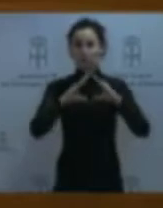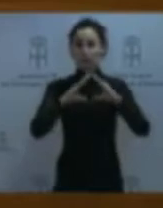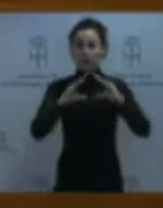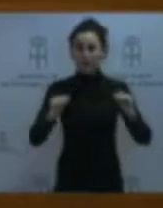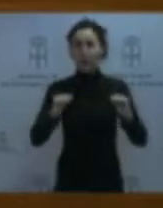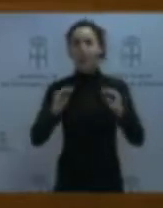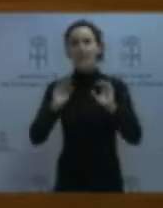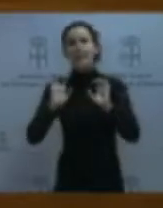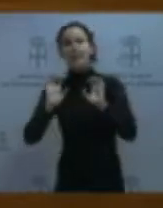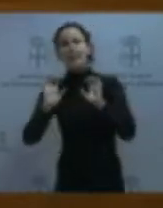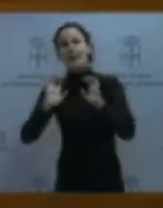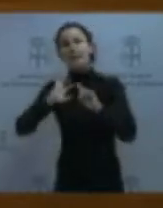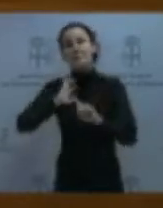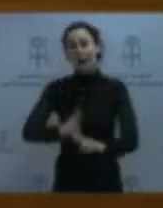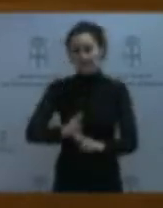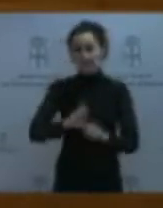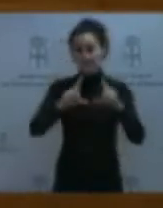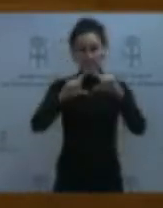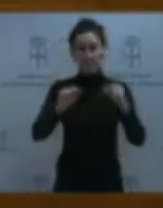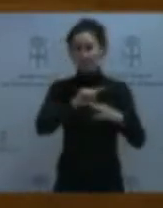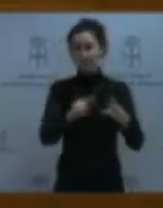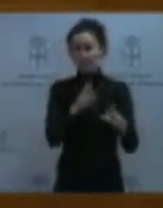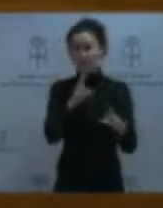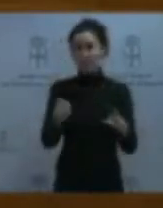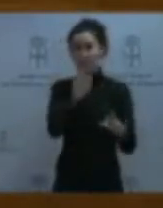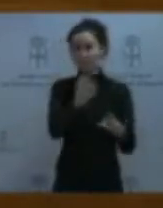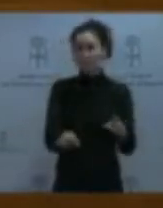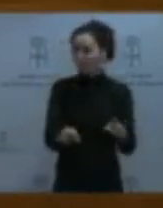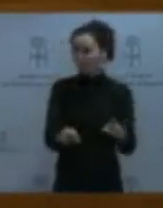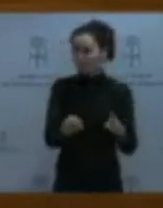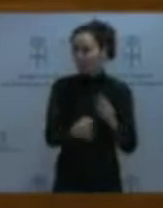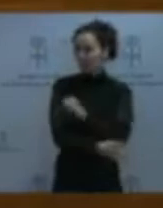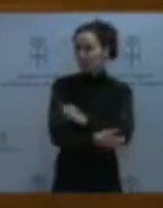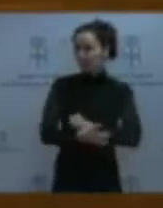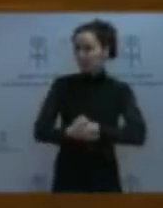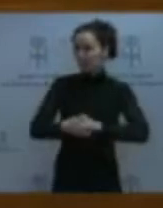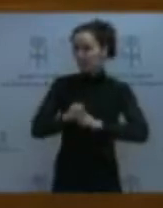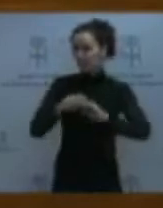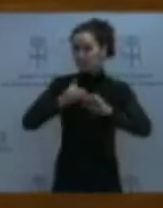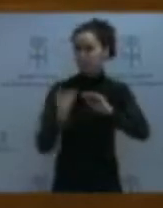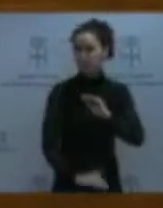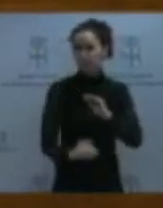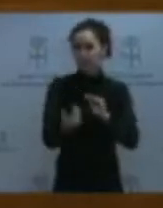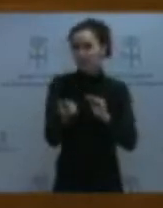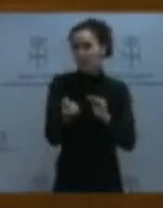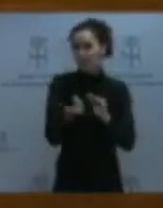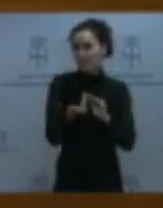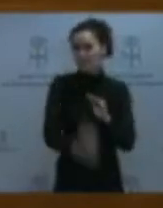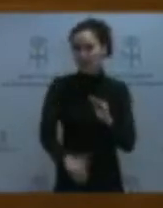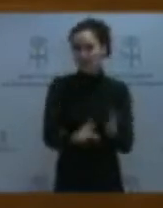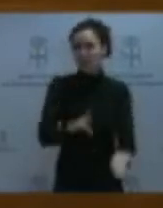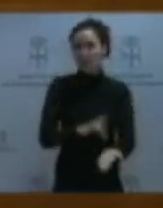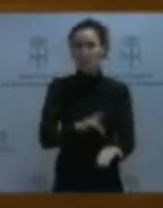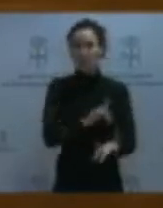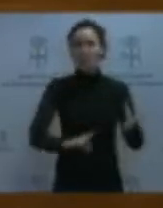según el informe FOESA, donde el 20% más pobre más ha empobrecido en los años de gestión de la crisis,